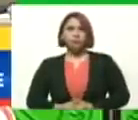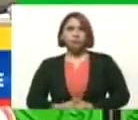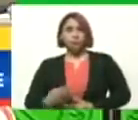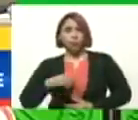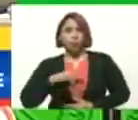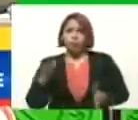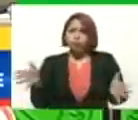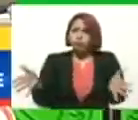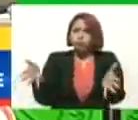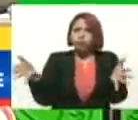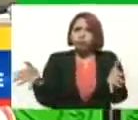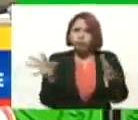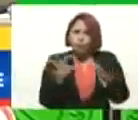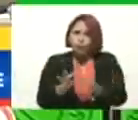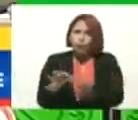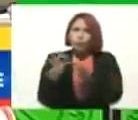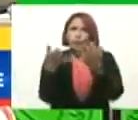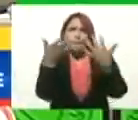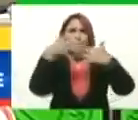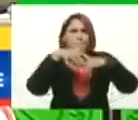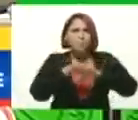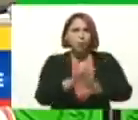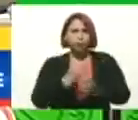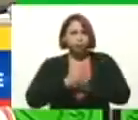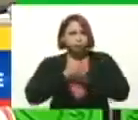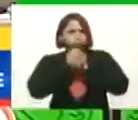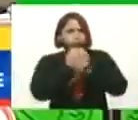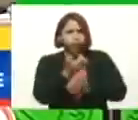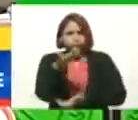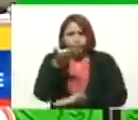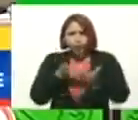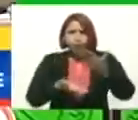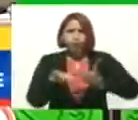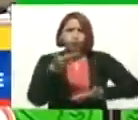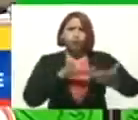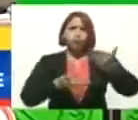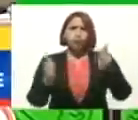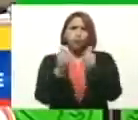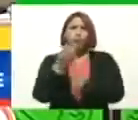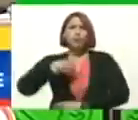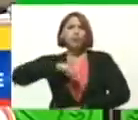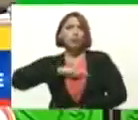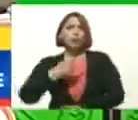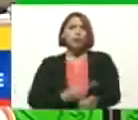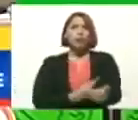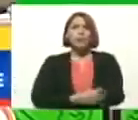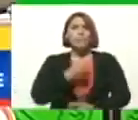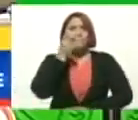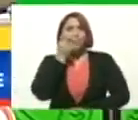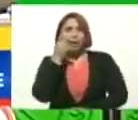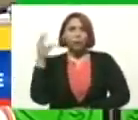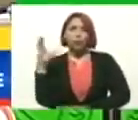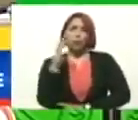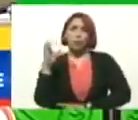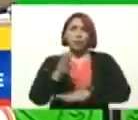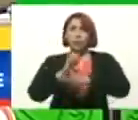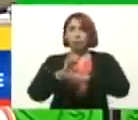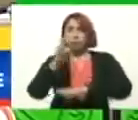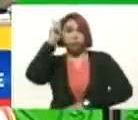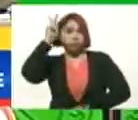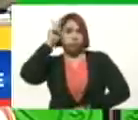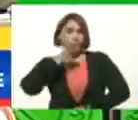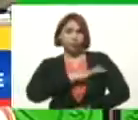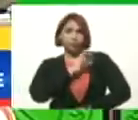instamos a la unión, a la integración, al amor, a la solidaridad con nuestros hermanos colombianos, ecuatorianos, peruanos,